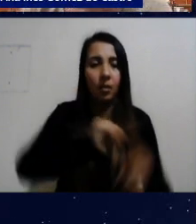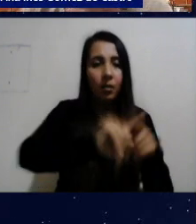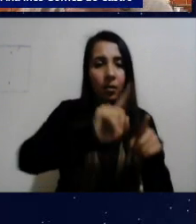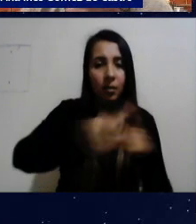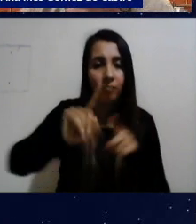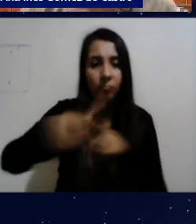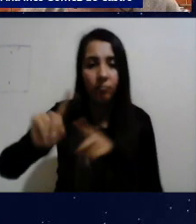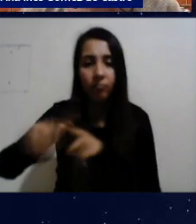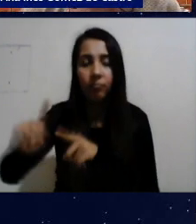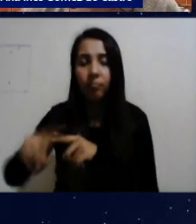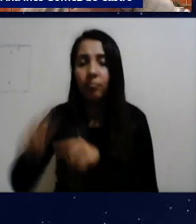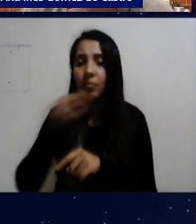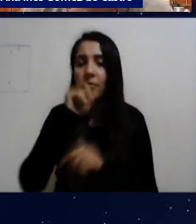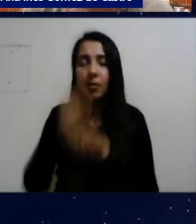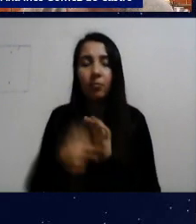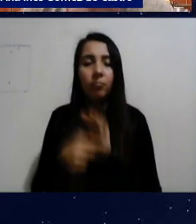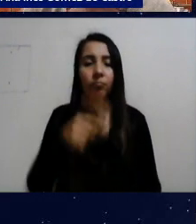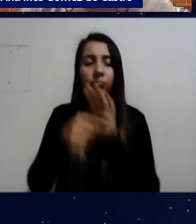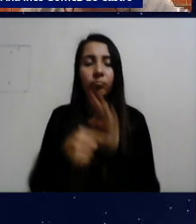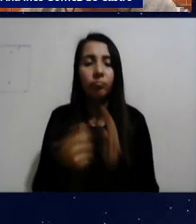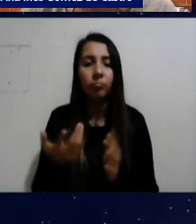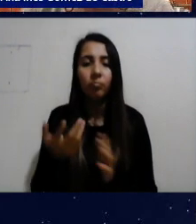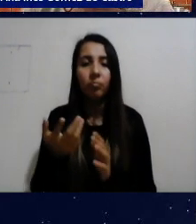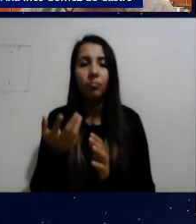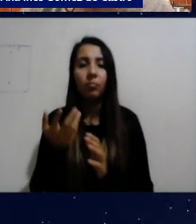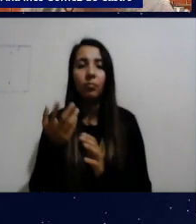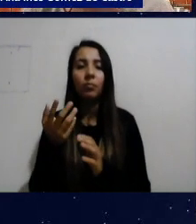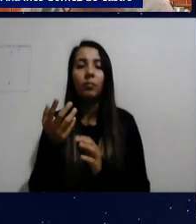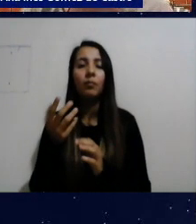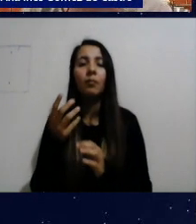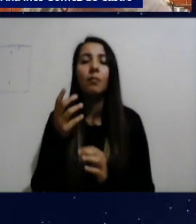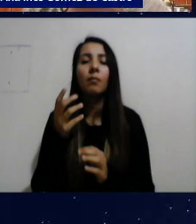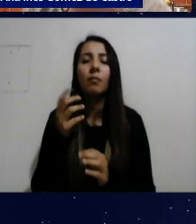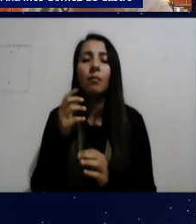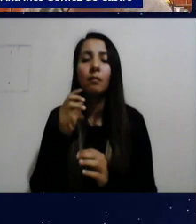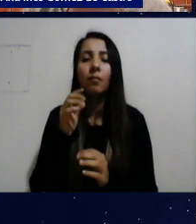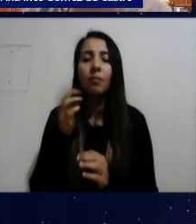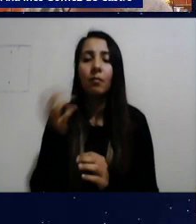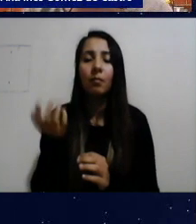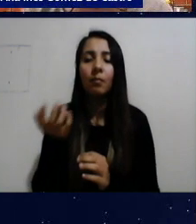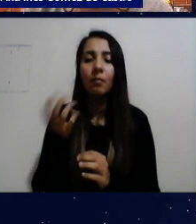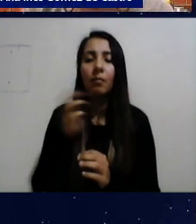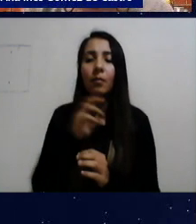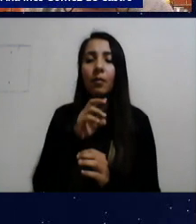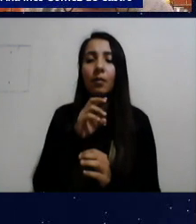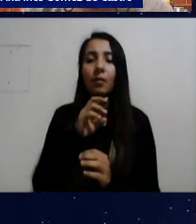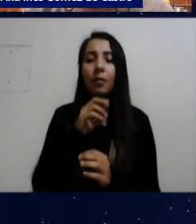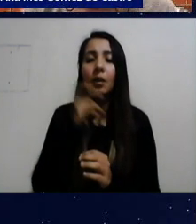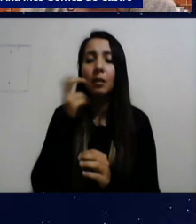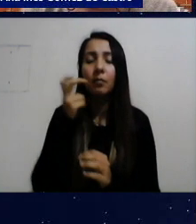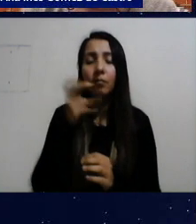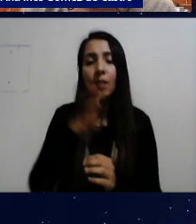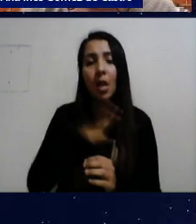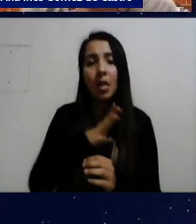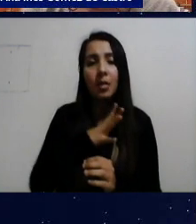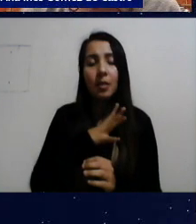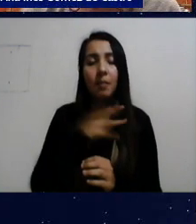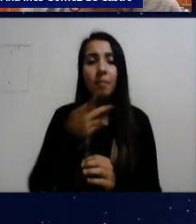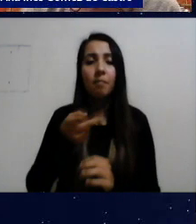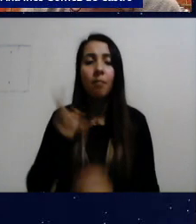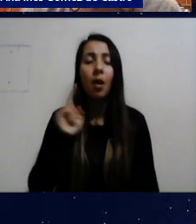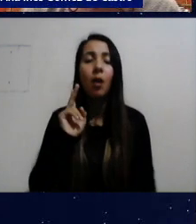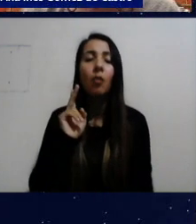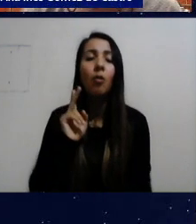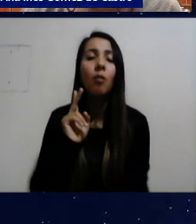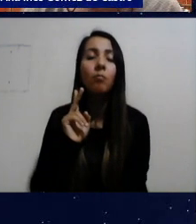muchísimos otros compuestos orgánicos que radian también y es muy difícil detectar la huella de la glicina. Con lo cual, bueno, pues es un